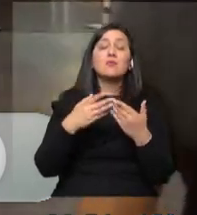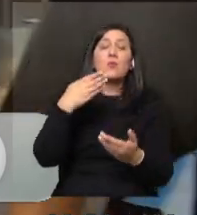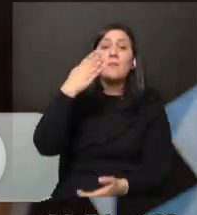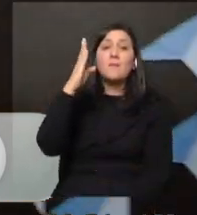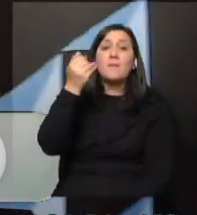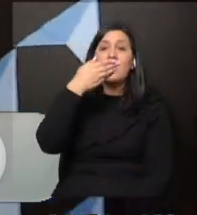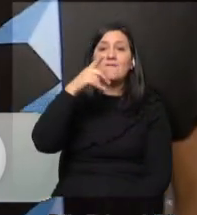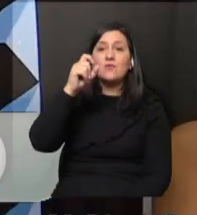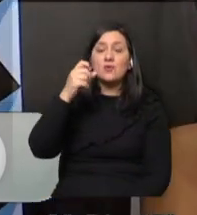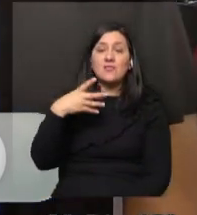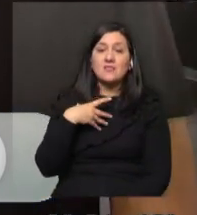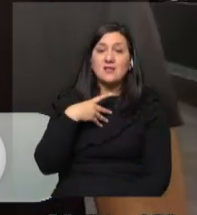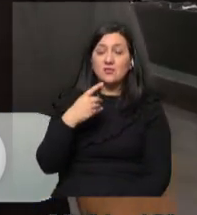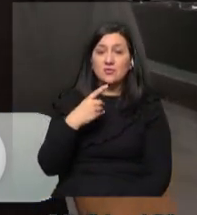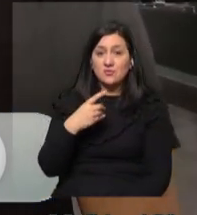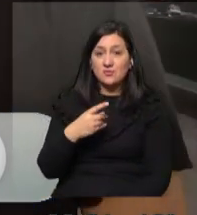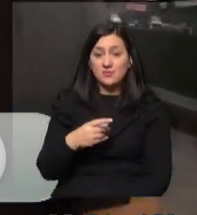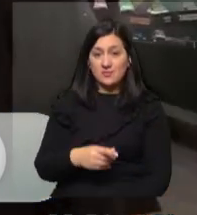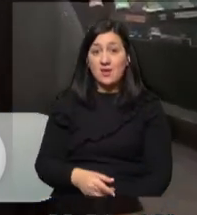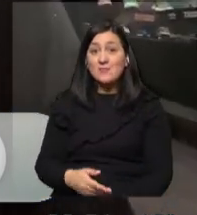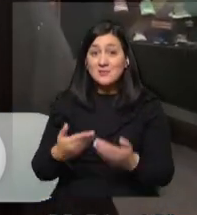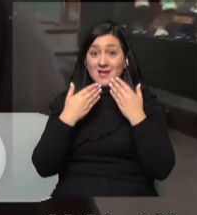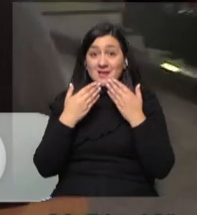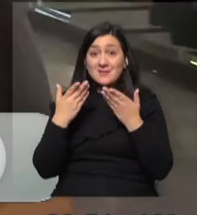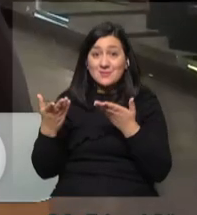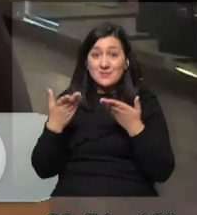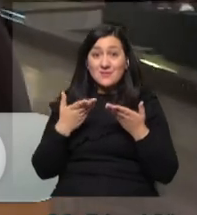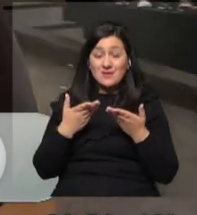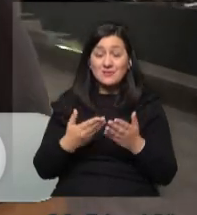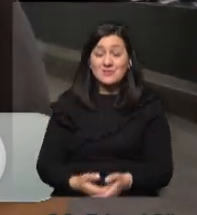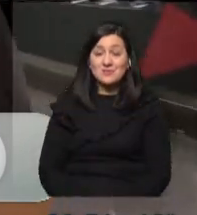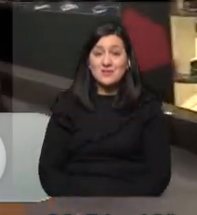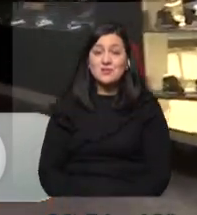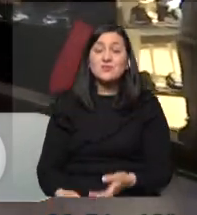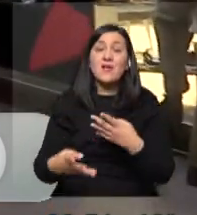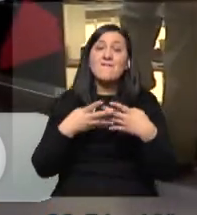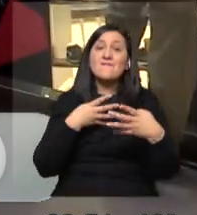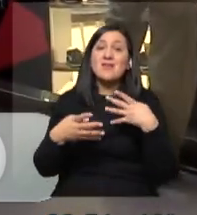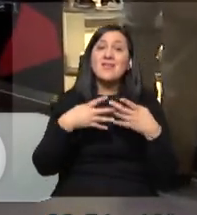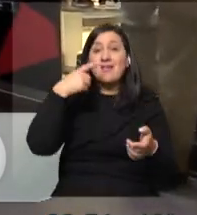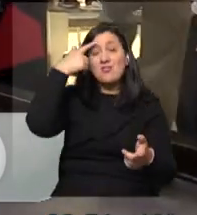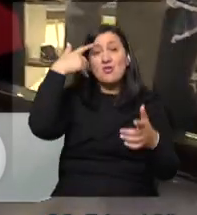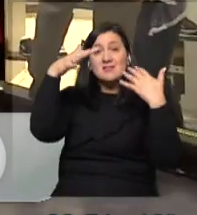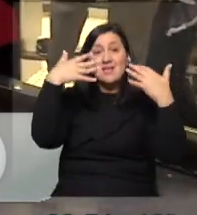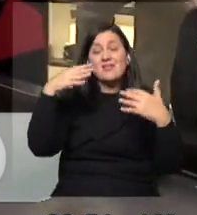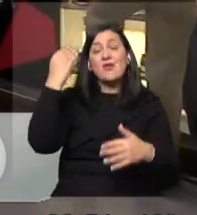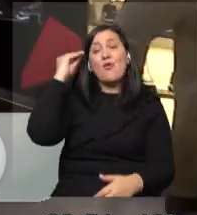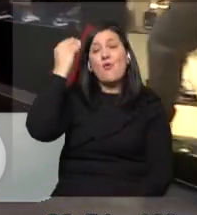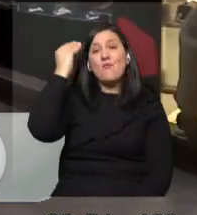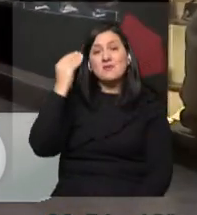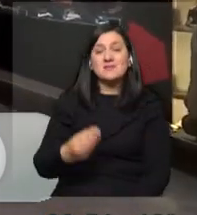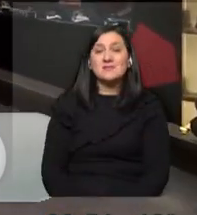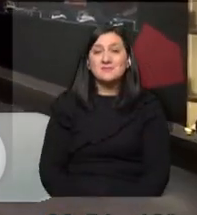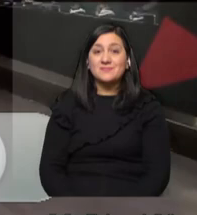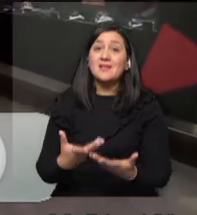director ejecutivo de DECEM. Pablo, gracias por recibirnos. Bueno, es una feria de las adolescencias, de las juventudes de nuestro país.